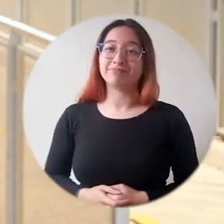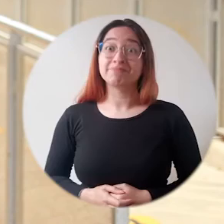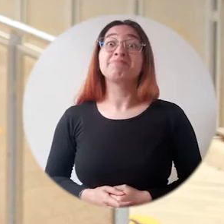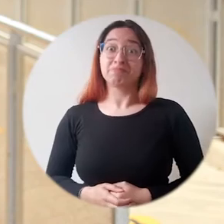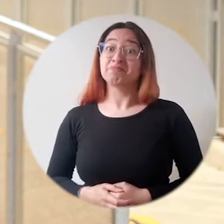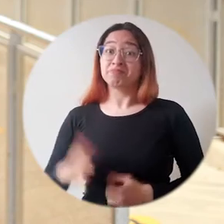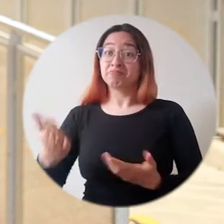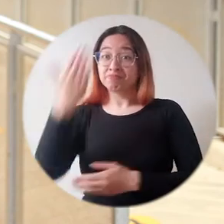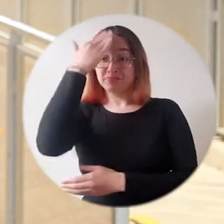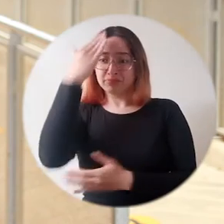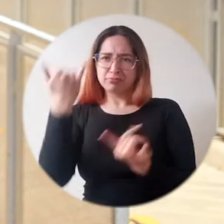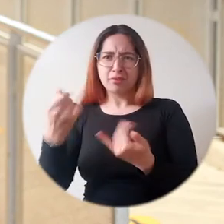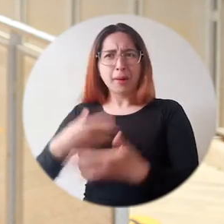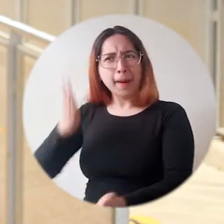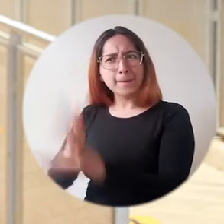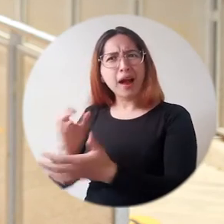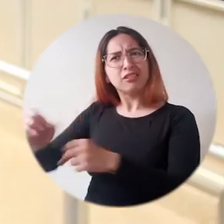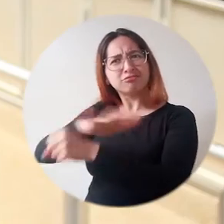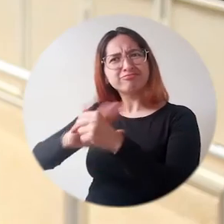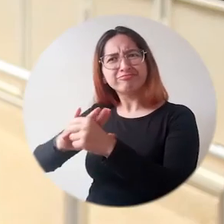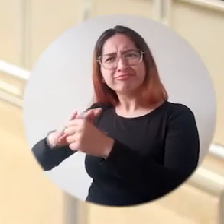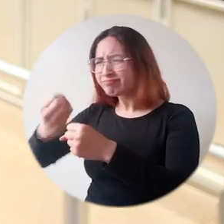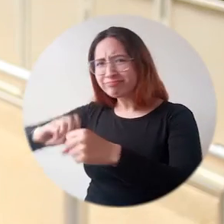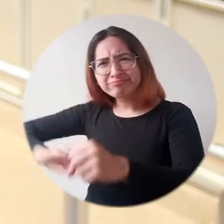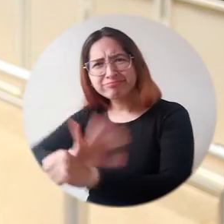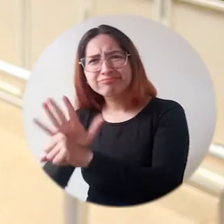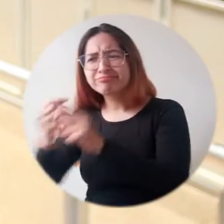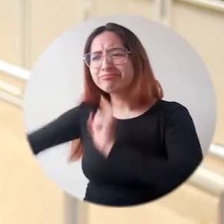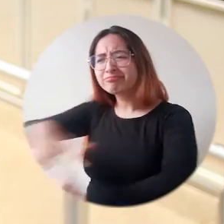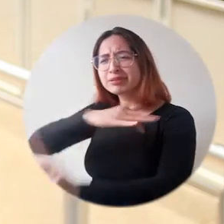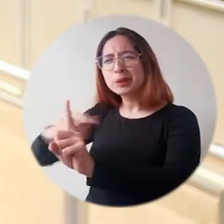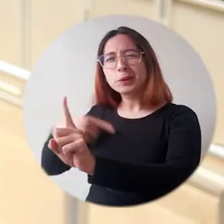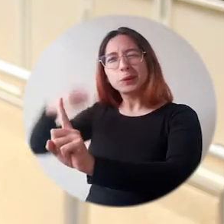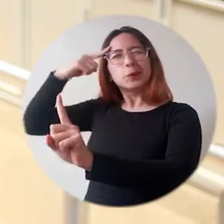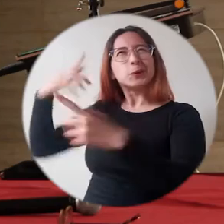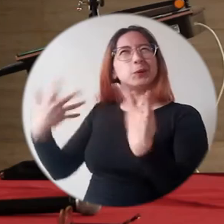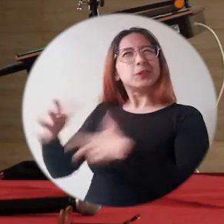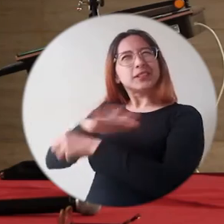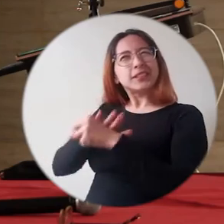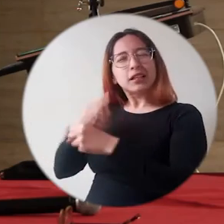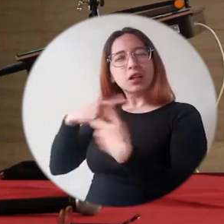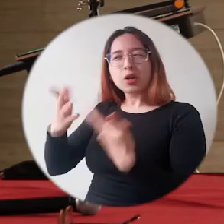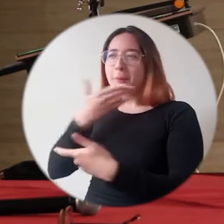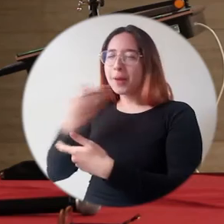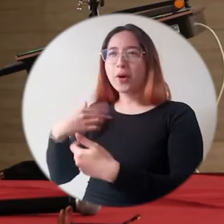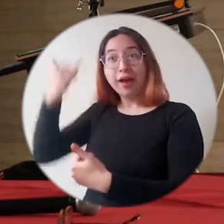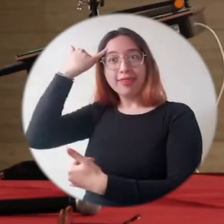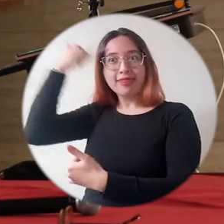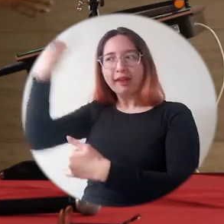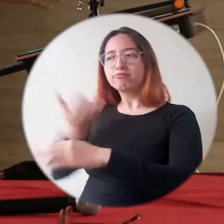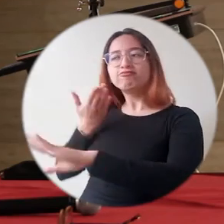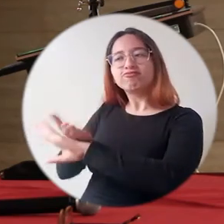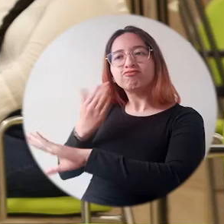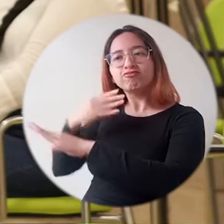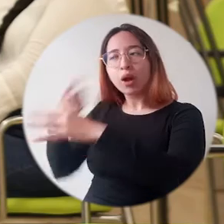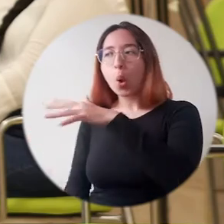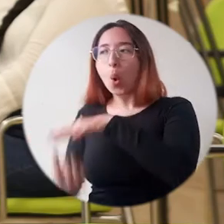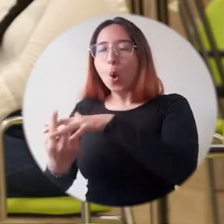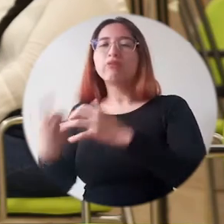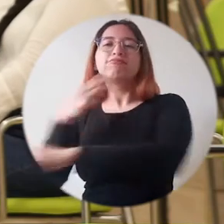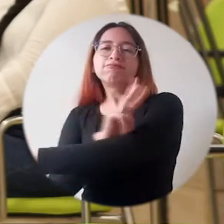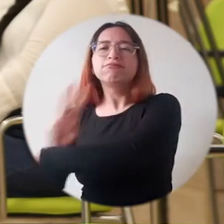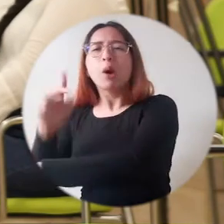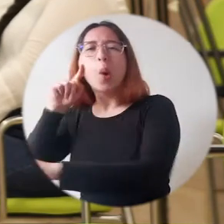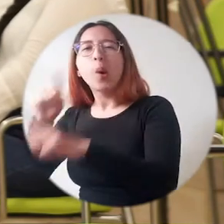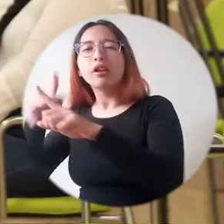en el contexto de la pandemia se consiguió la idea de unir todos los programas en una sola plataforma con el propósito de que